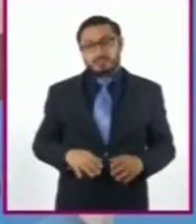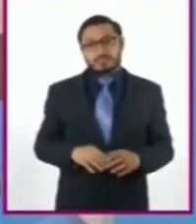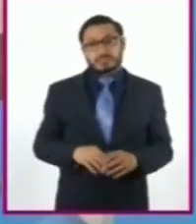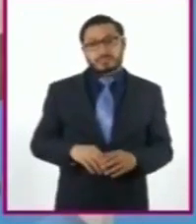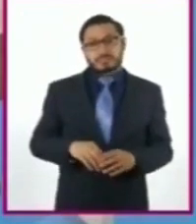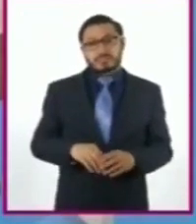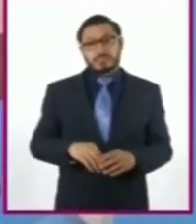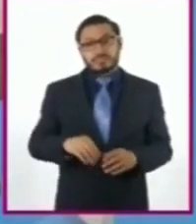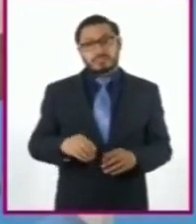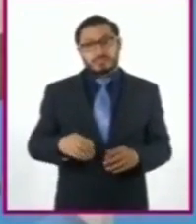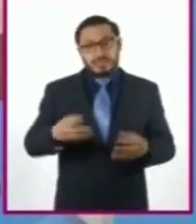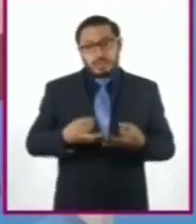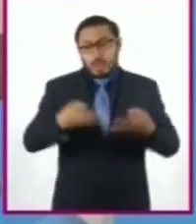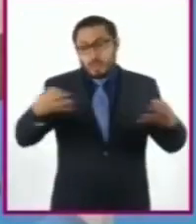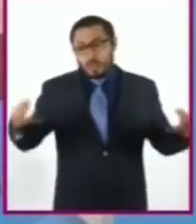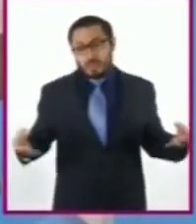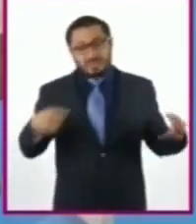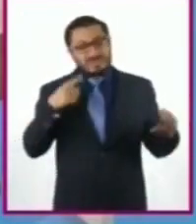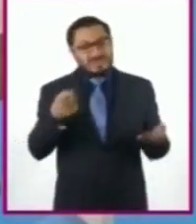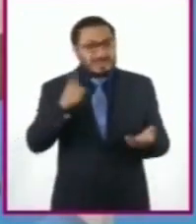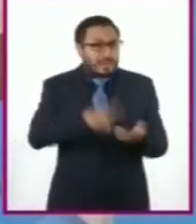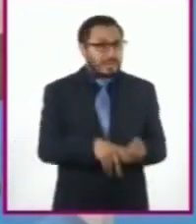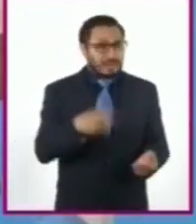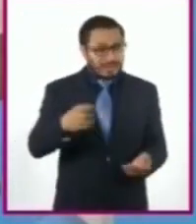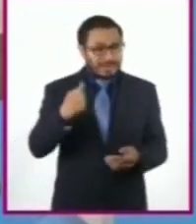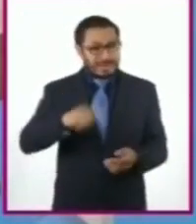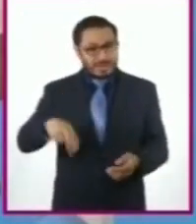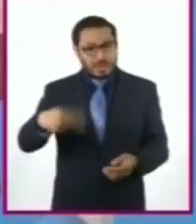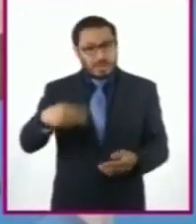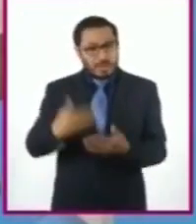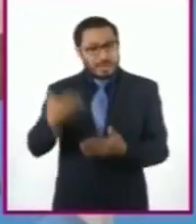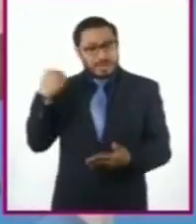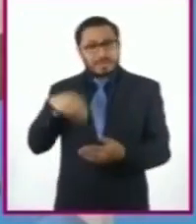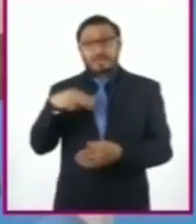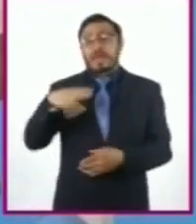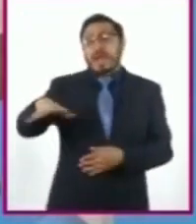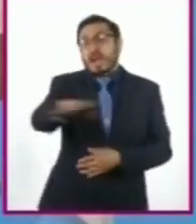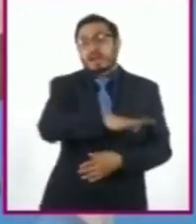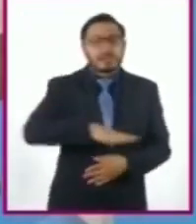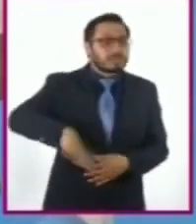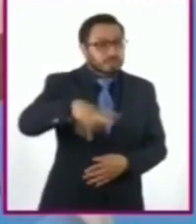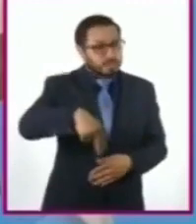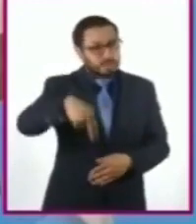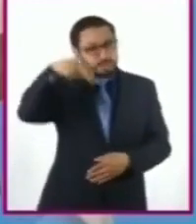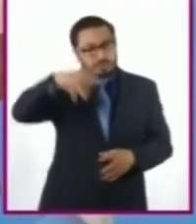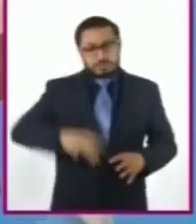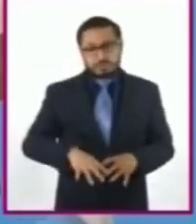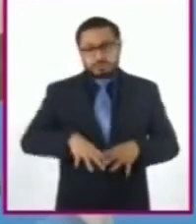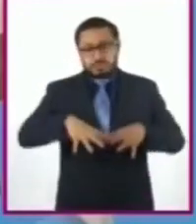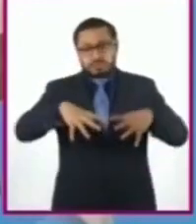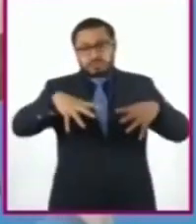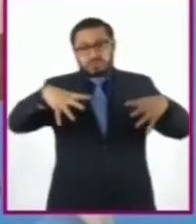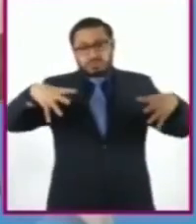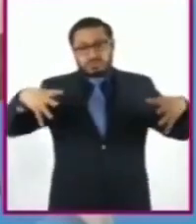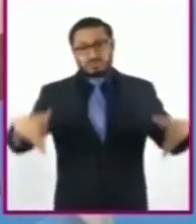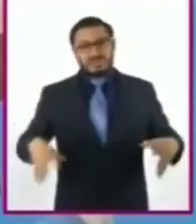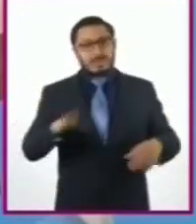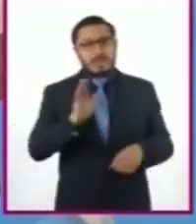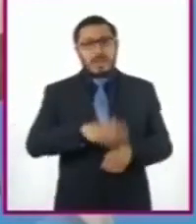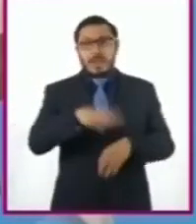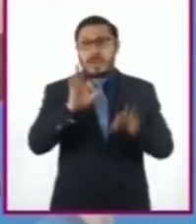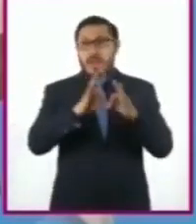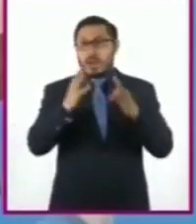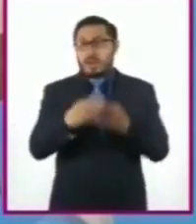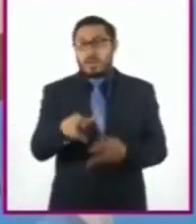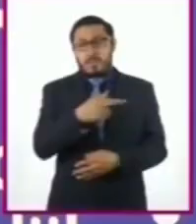tierra adentro, como se le llamó entonces. Esta región se consideró la más dinámica y rica